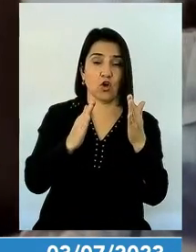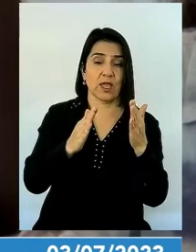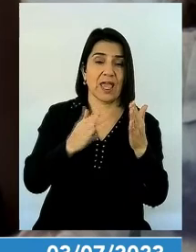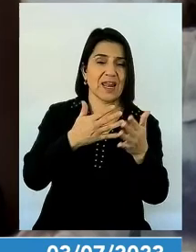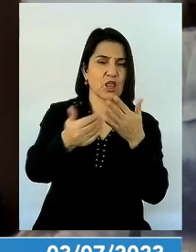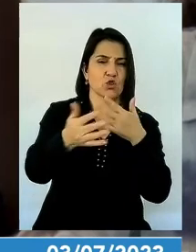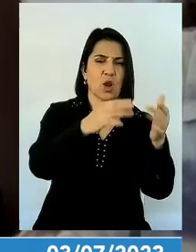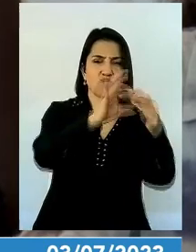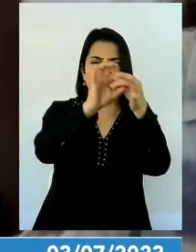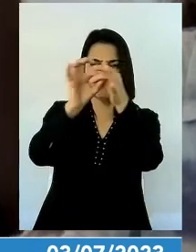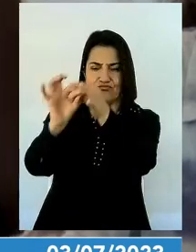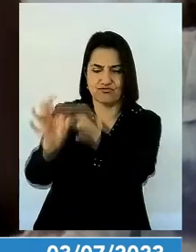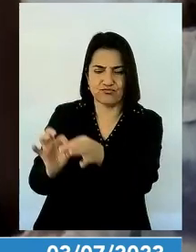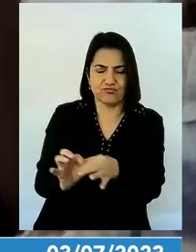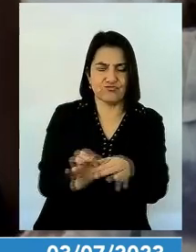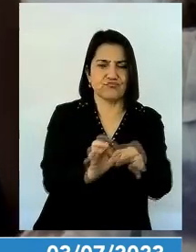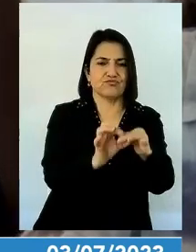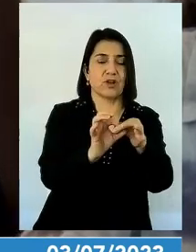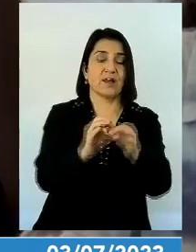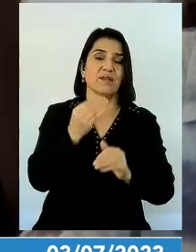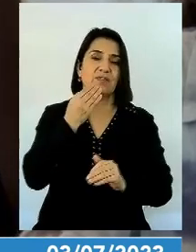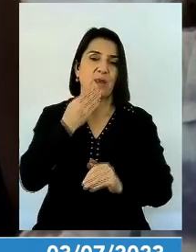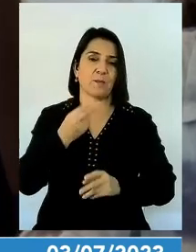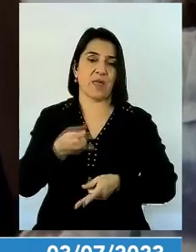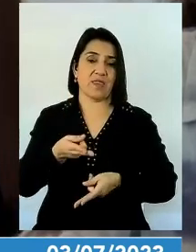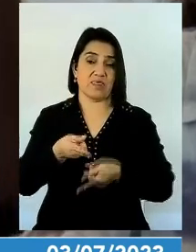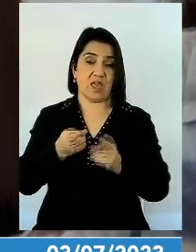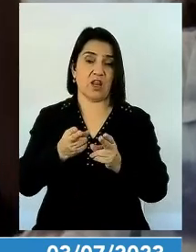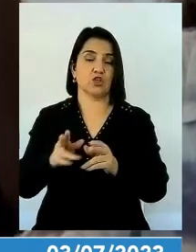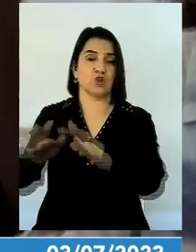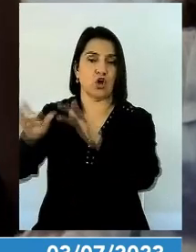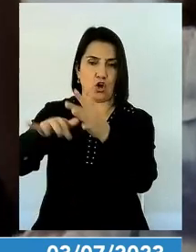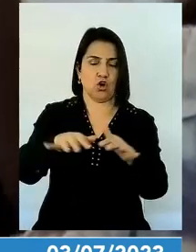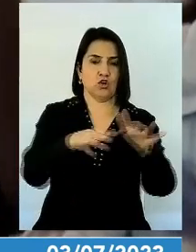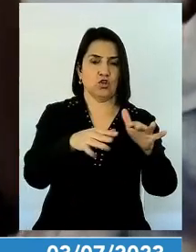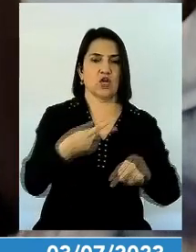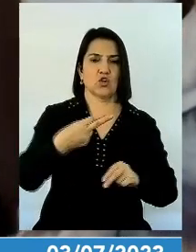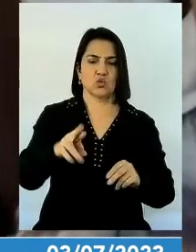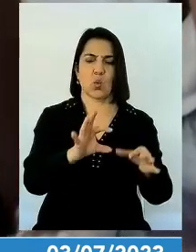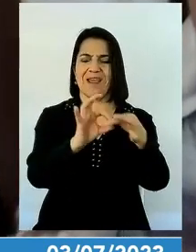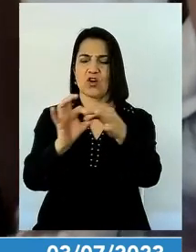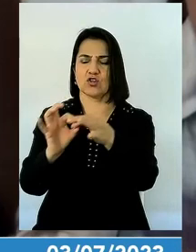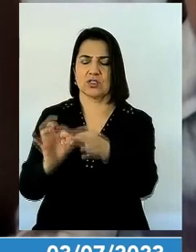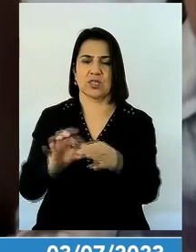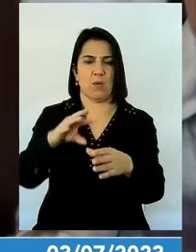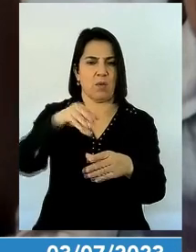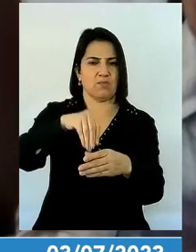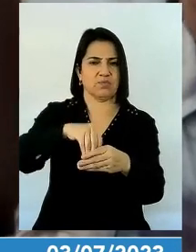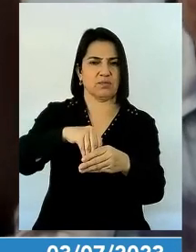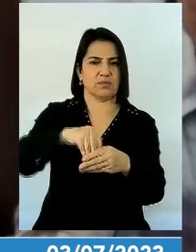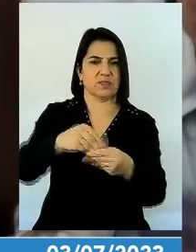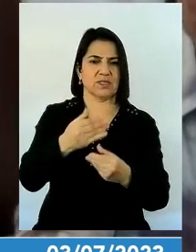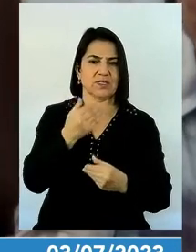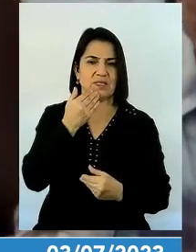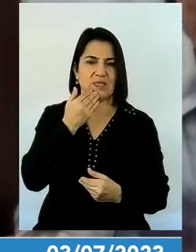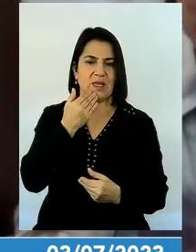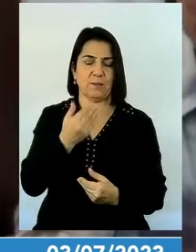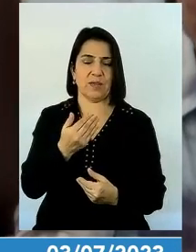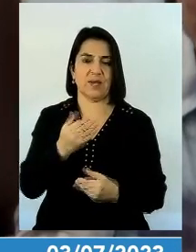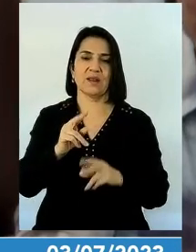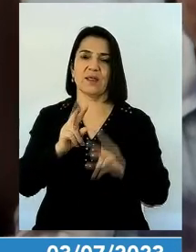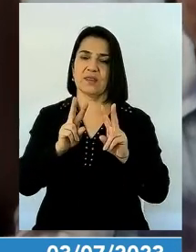del océano y sus ecosistemas. Por otra parte, con respecto a lo que mencionaba mi